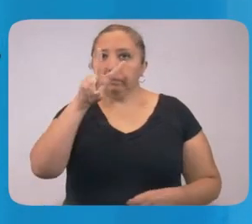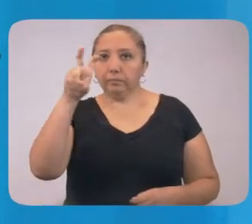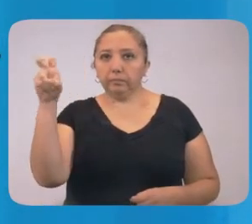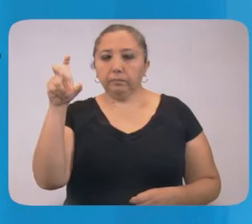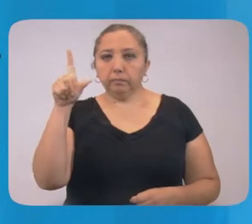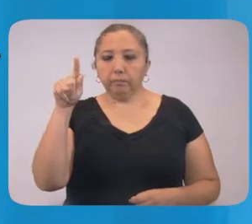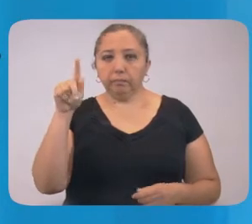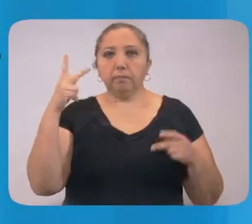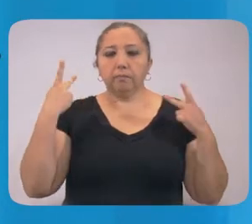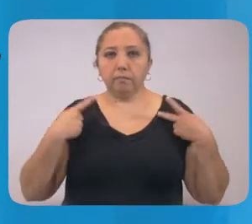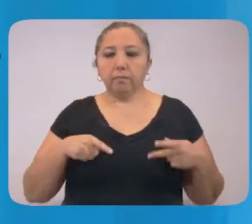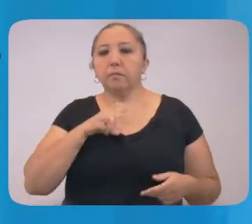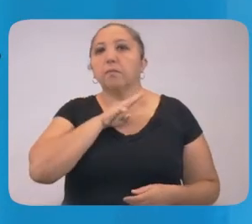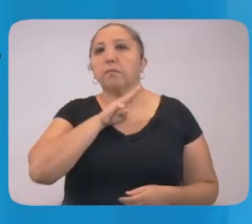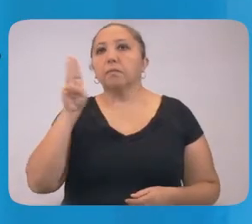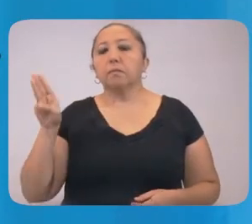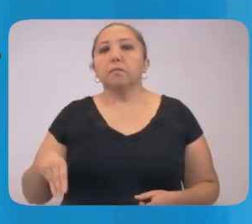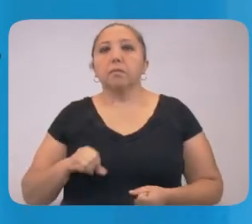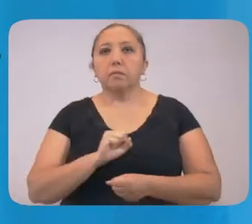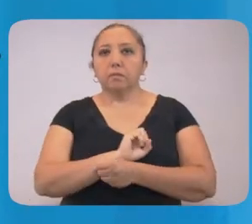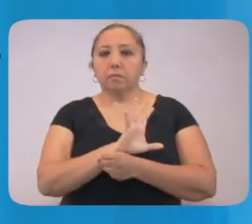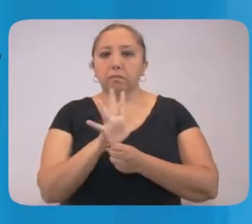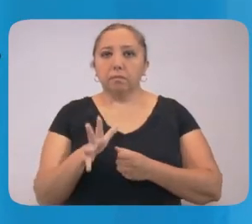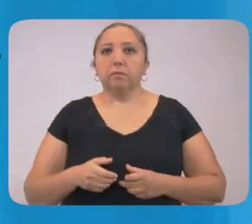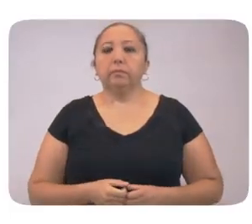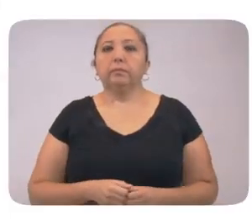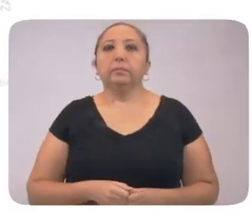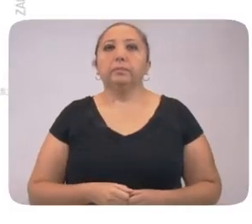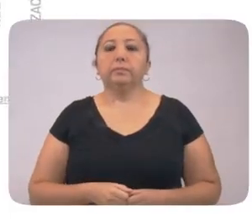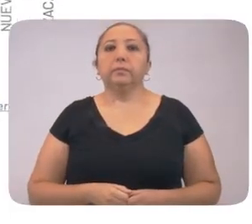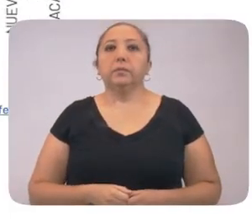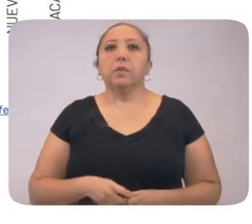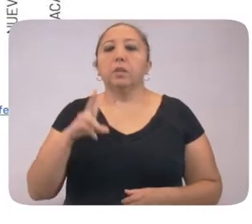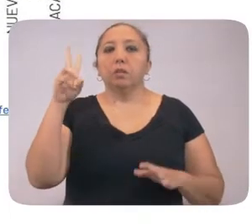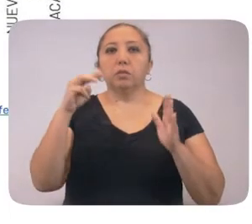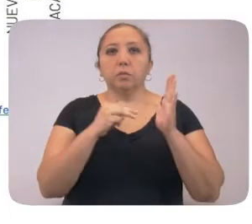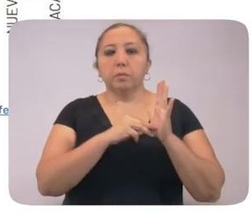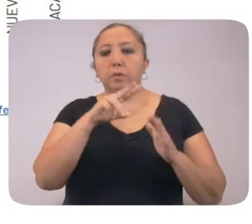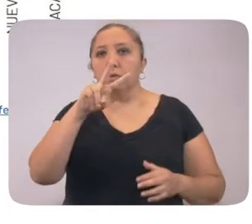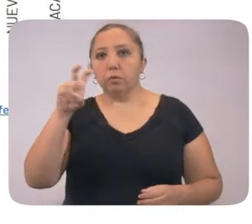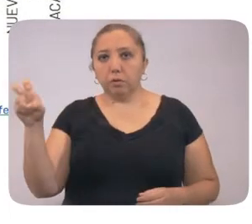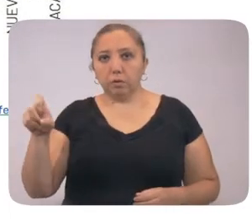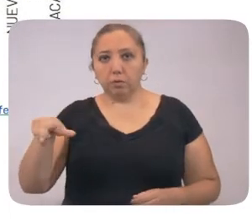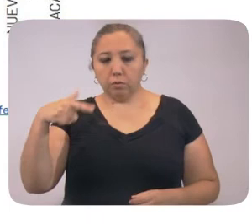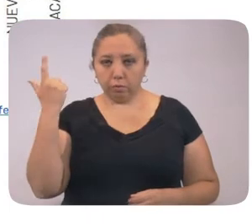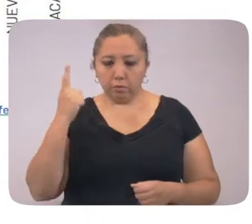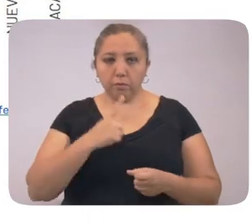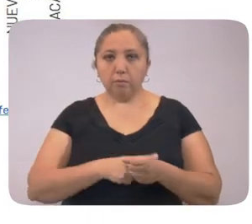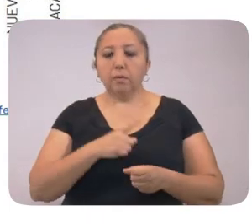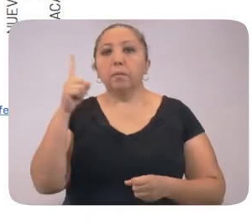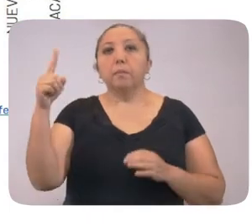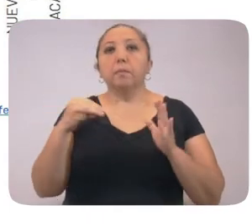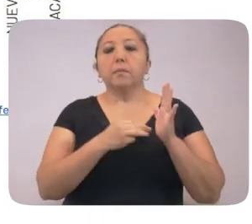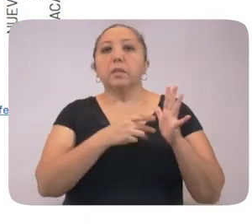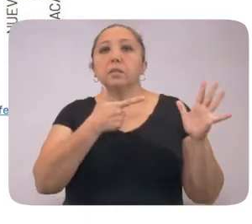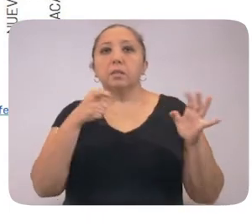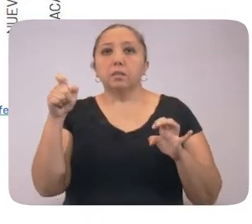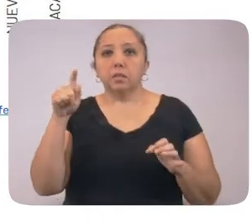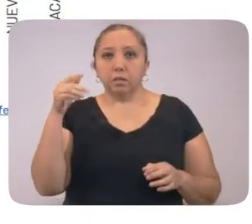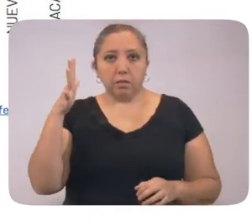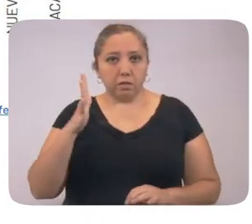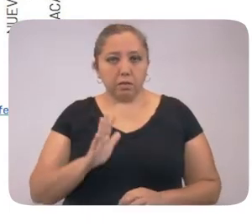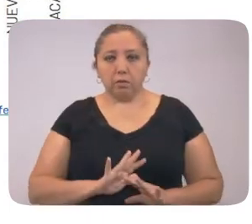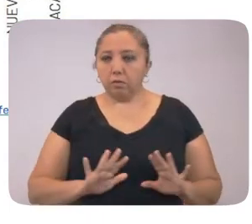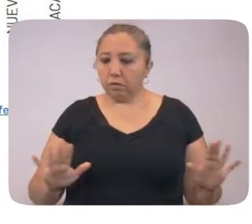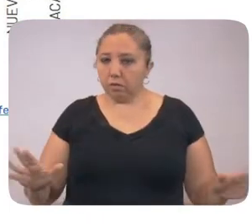270 las personas fallecidas a causa de el coronavirus de los 2.212 casos confirmados 1775